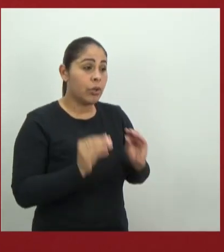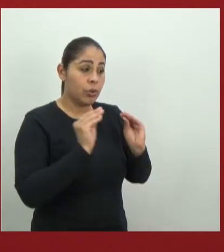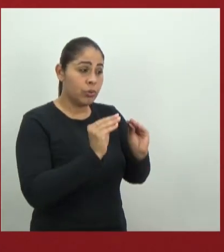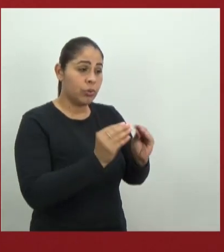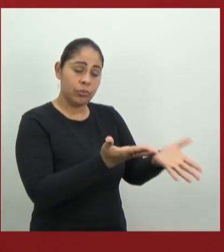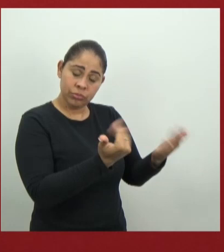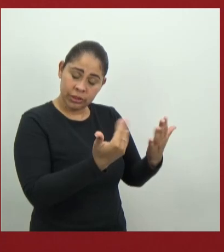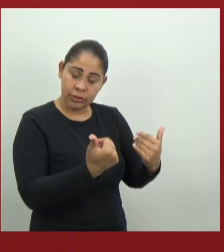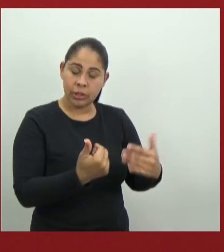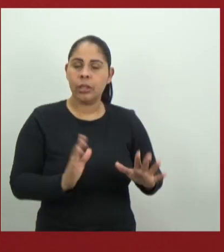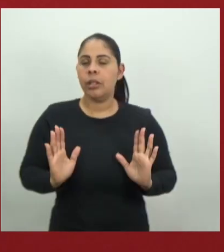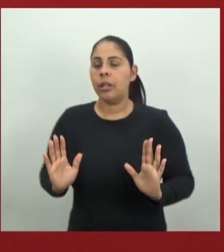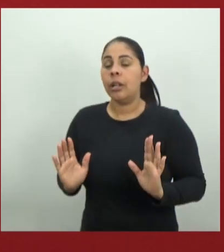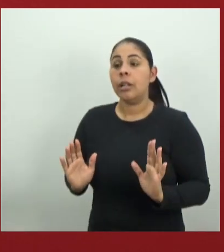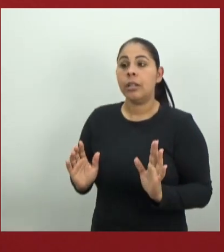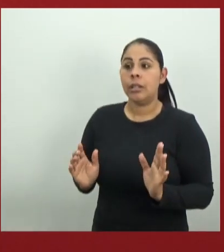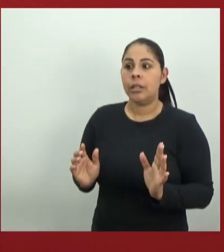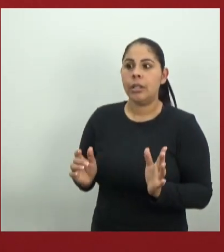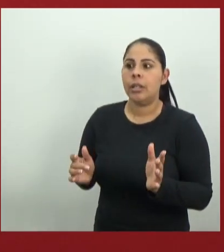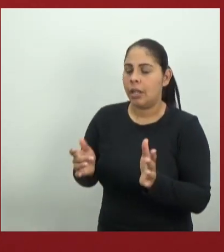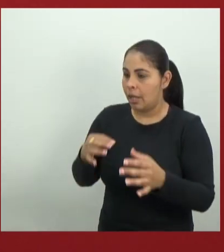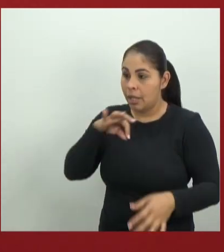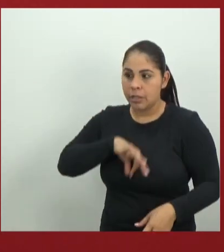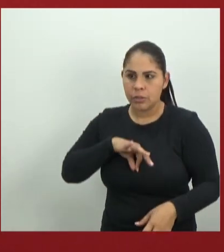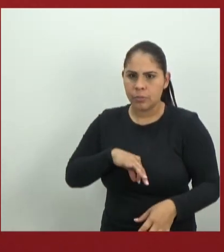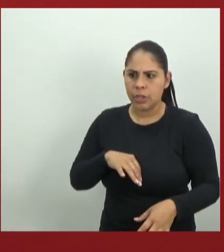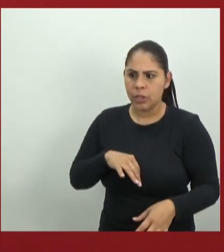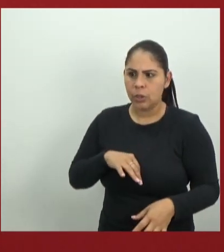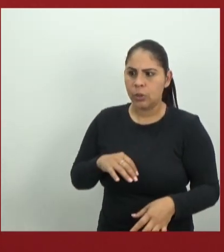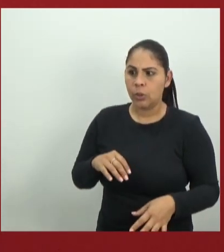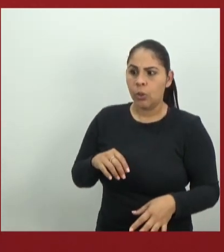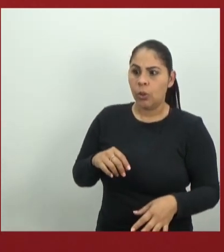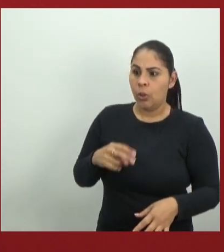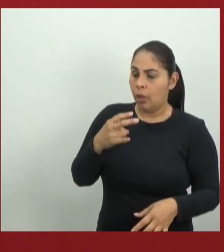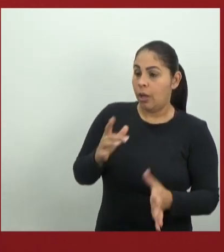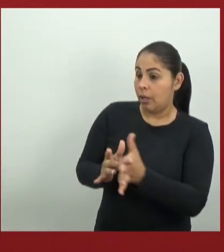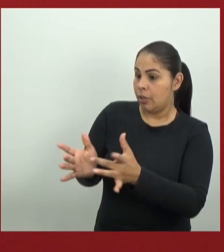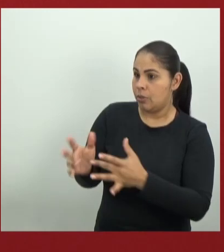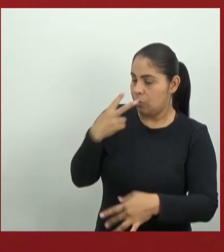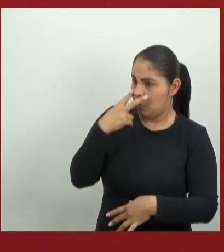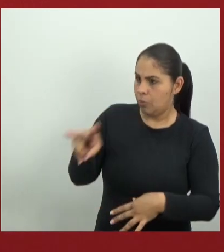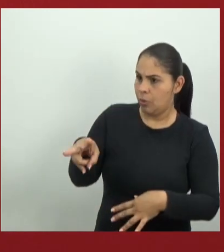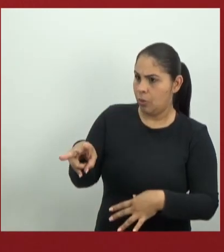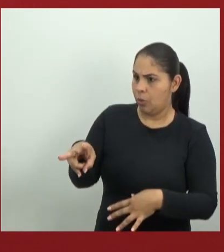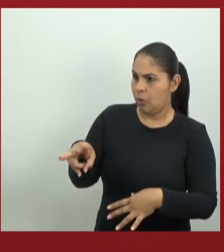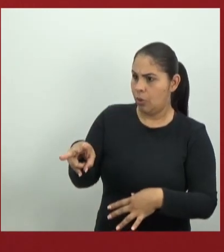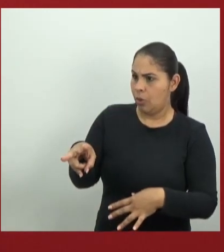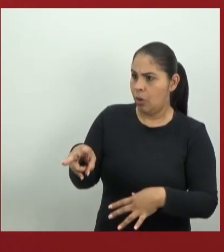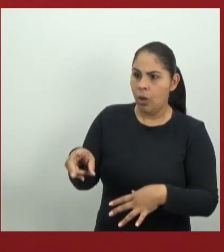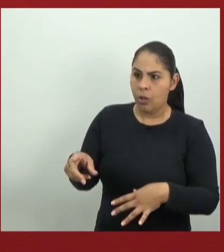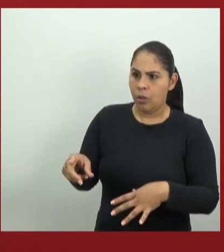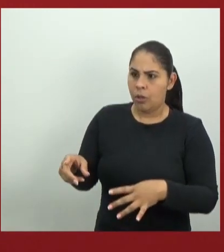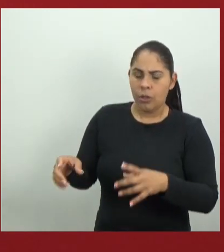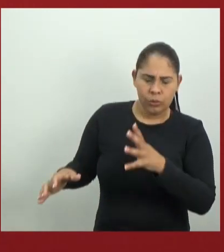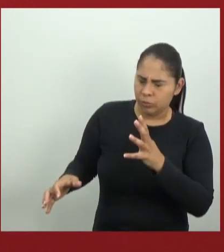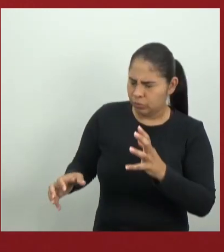Jesús, sacudió con violencia al muchacho, quien cayendo en la tierra se revolcaba echando espumarajos. Y